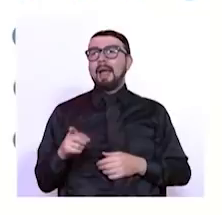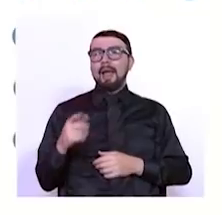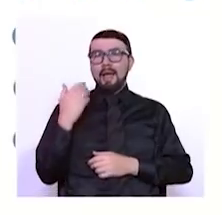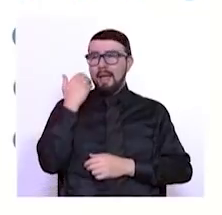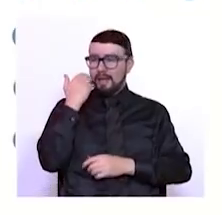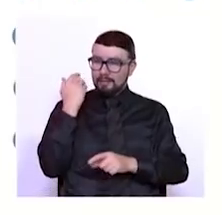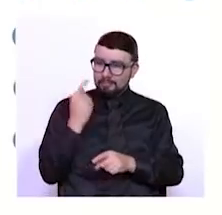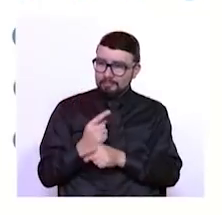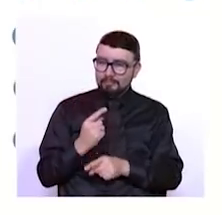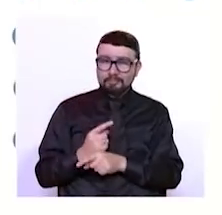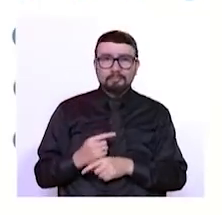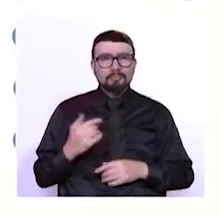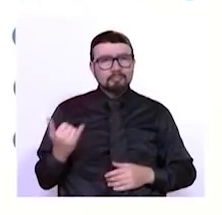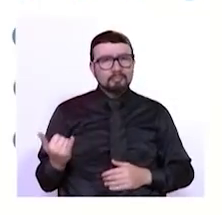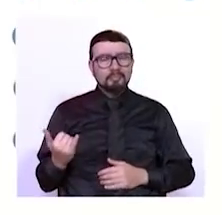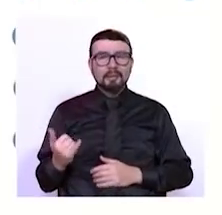denominan